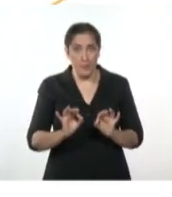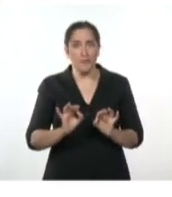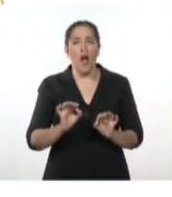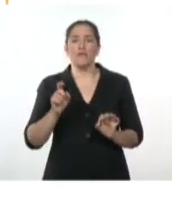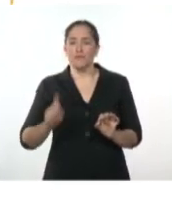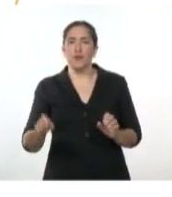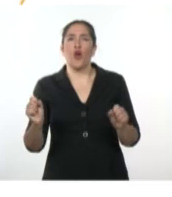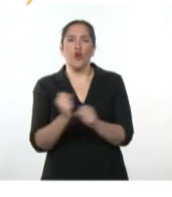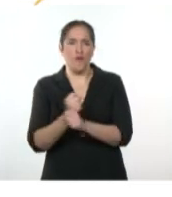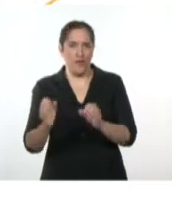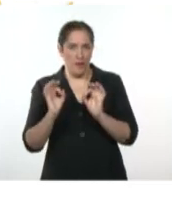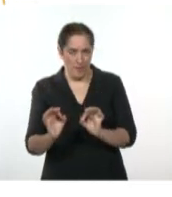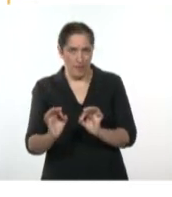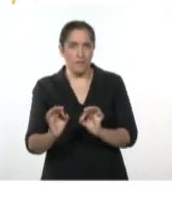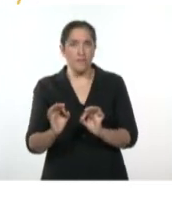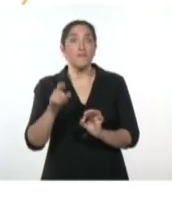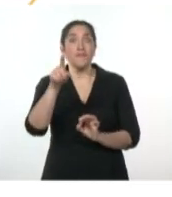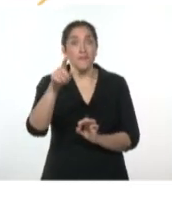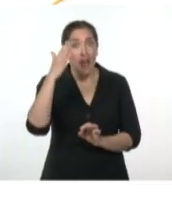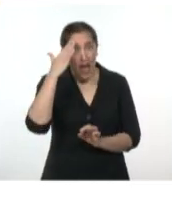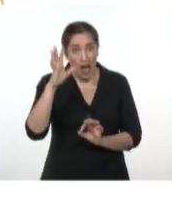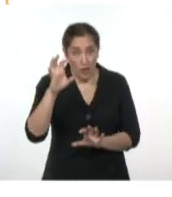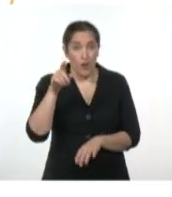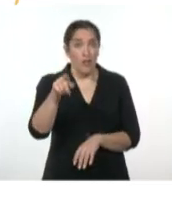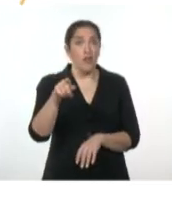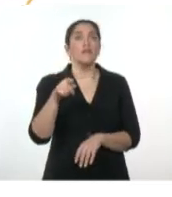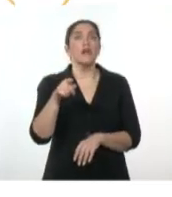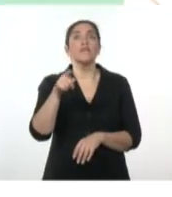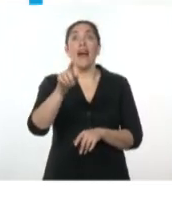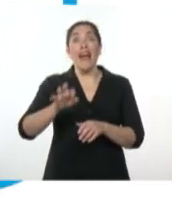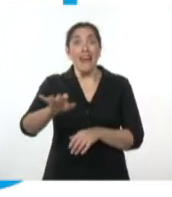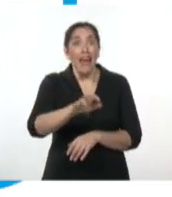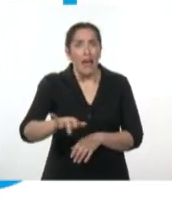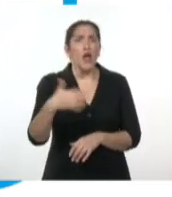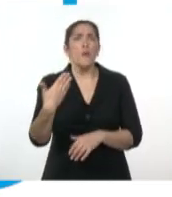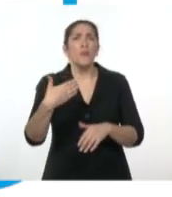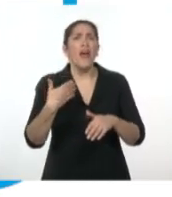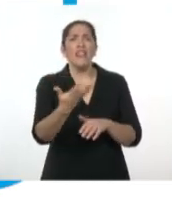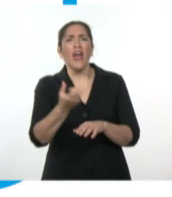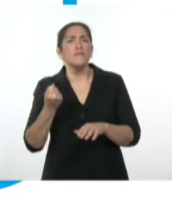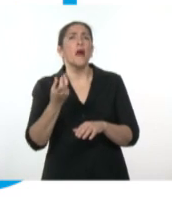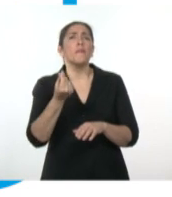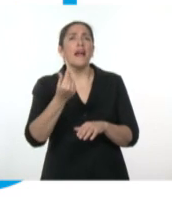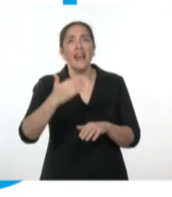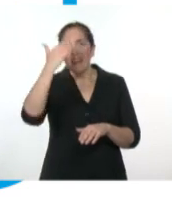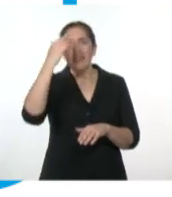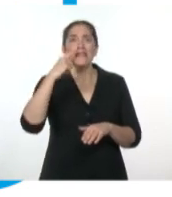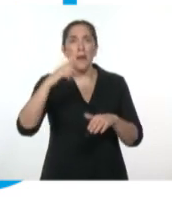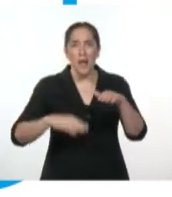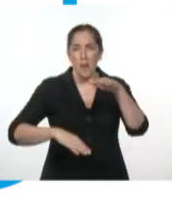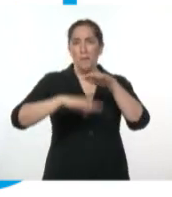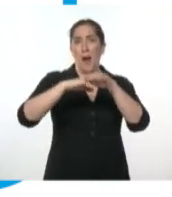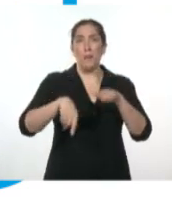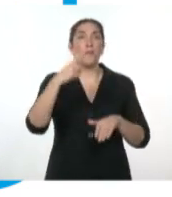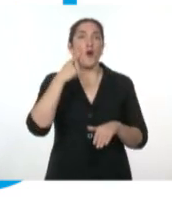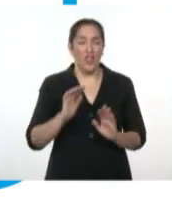el monto. Recordá que los cajeros tienen la obligación de permitirte extraer hasta 15.000 pesos por día. Si